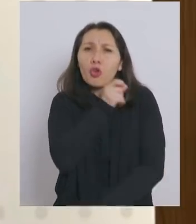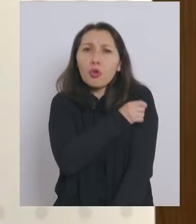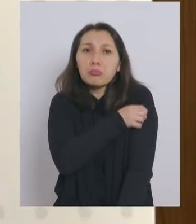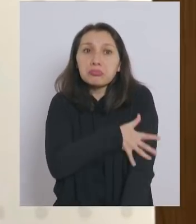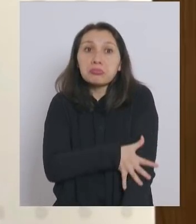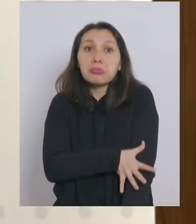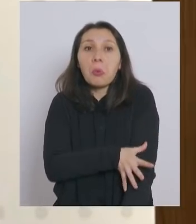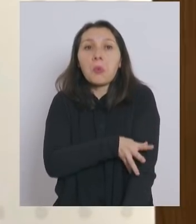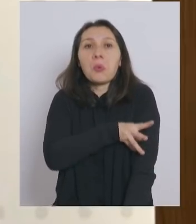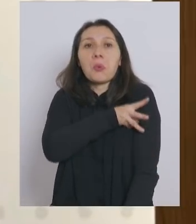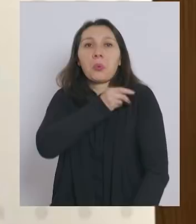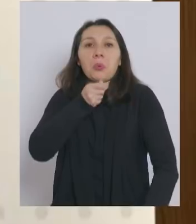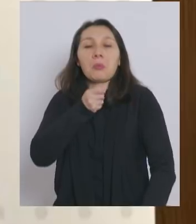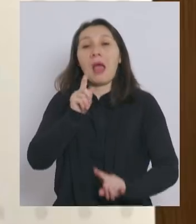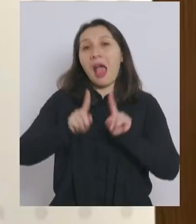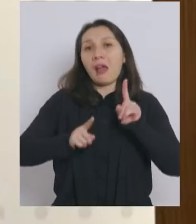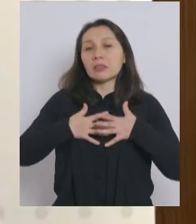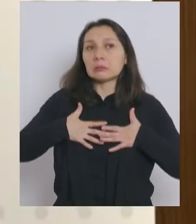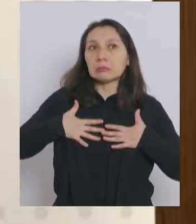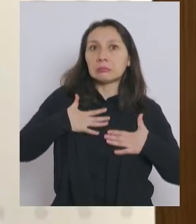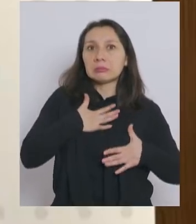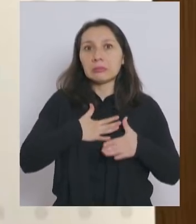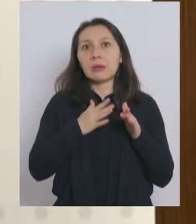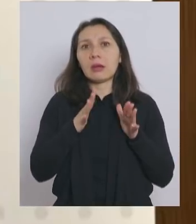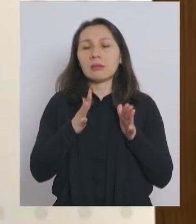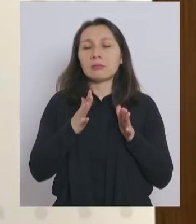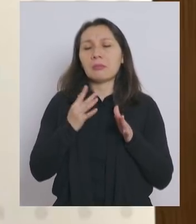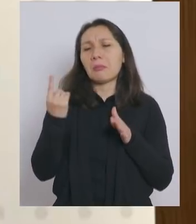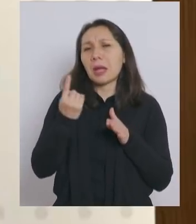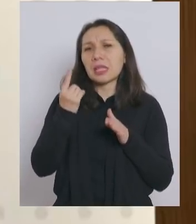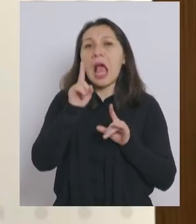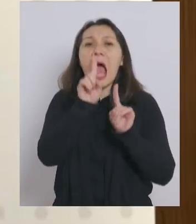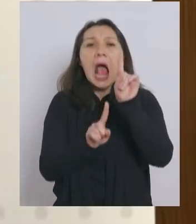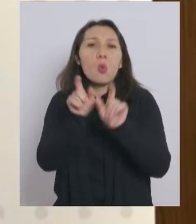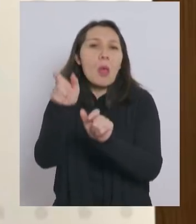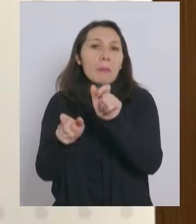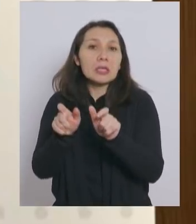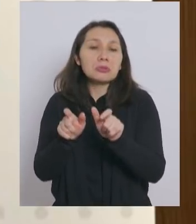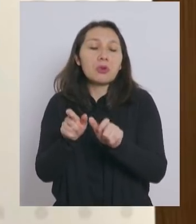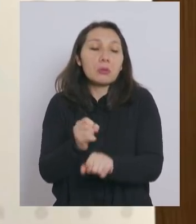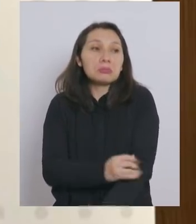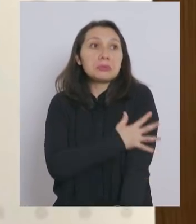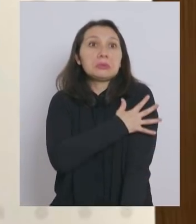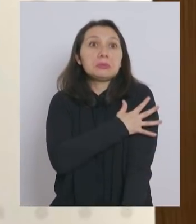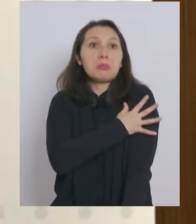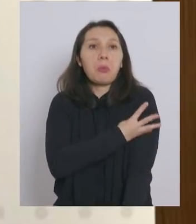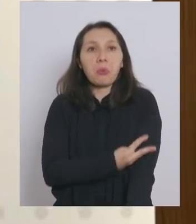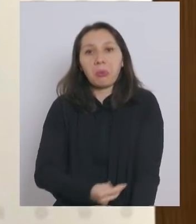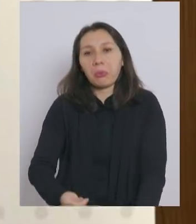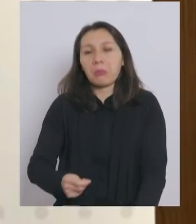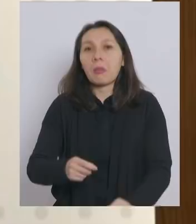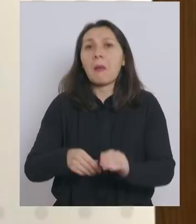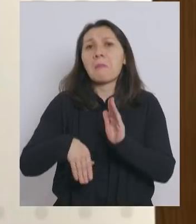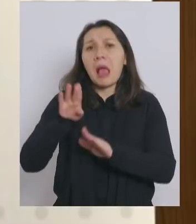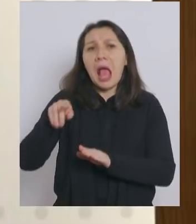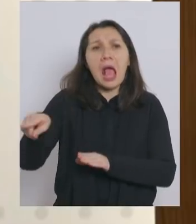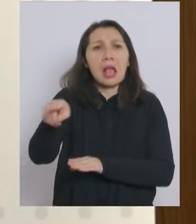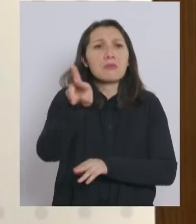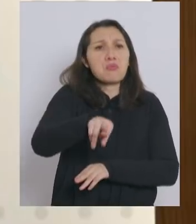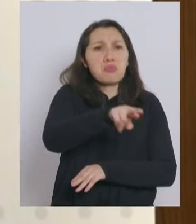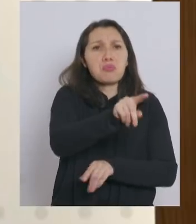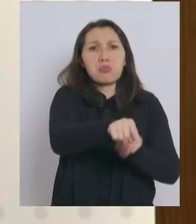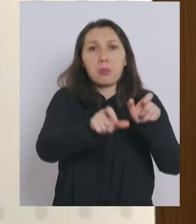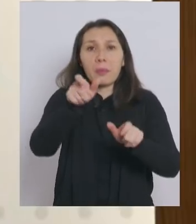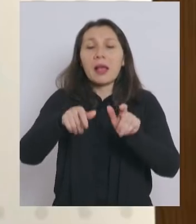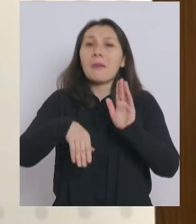que de repente son sensaciones y que son muy particulares a ciertas personas y que en el fondo son bastante masivas y que, ojo, se